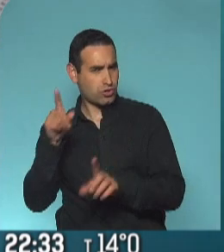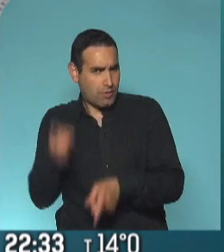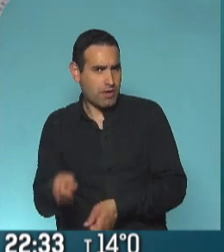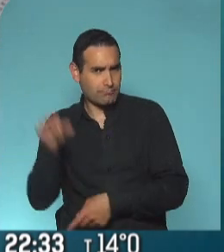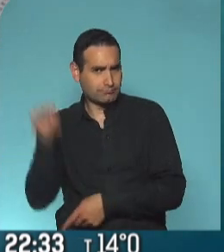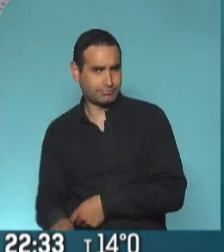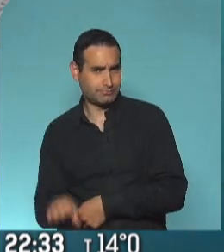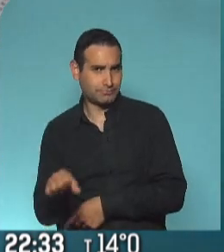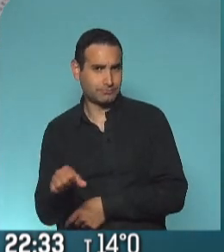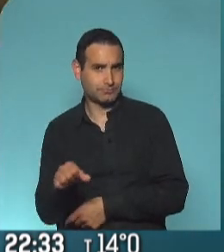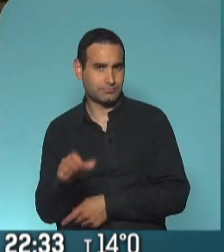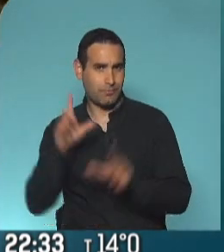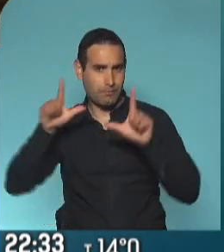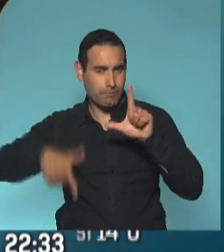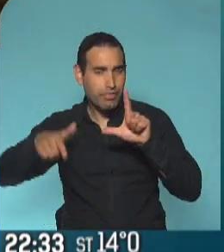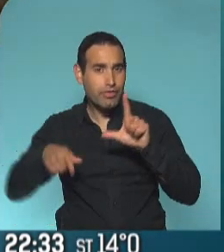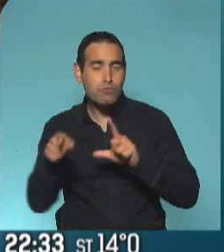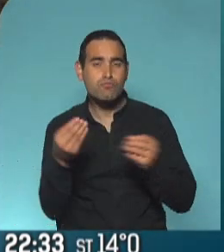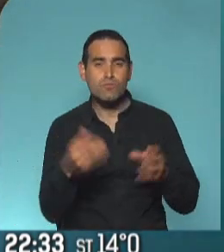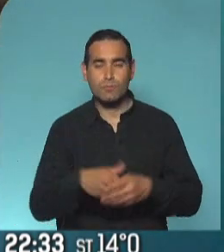propia estrategia, ¿no? Porque los